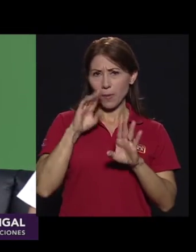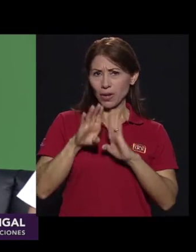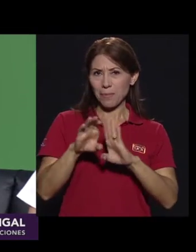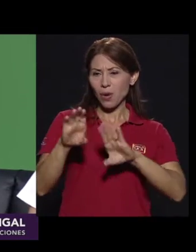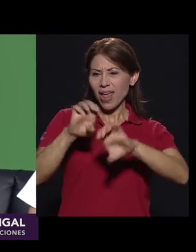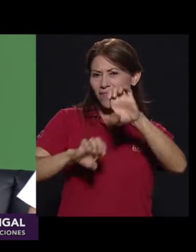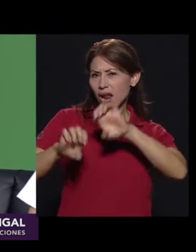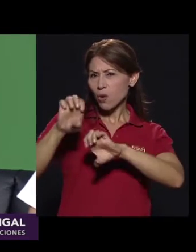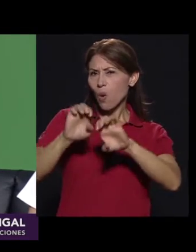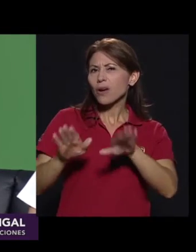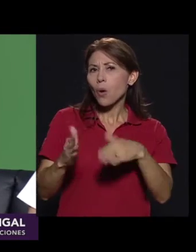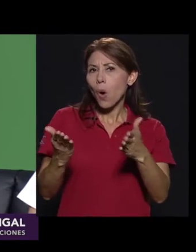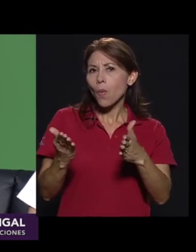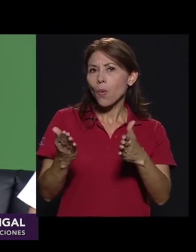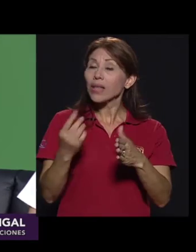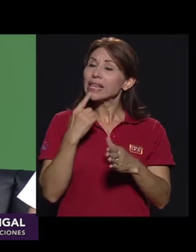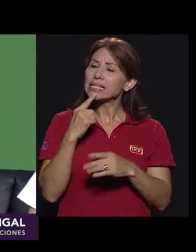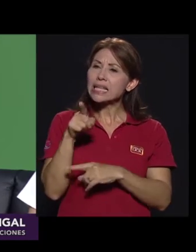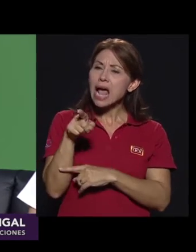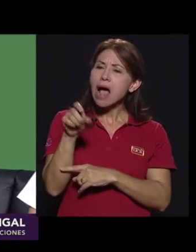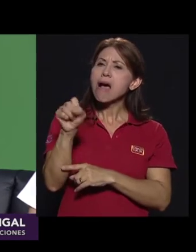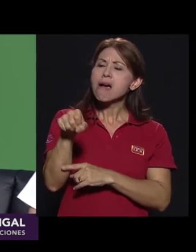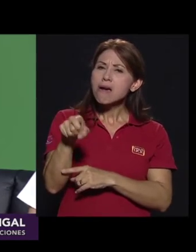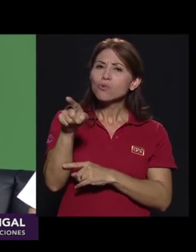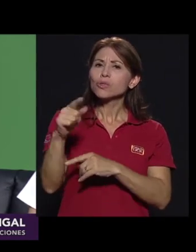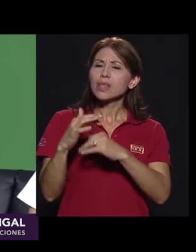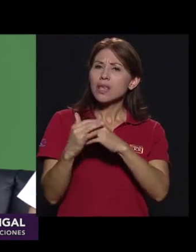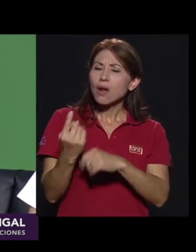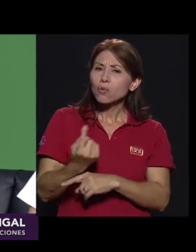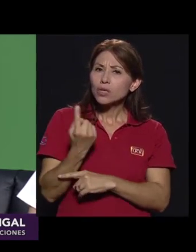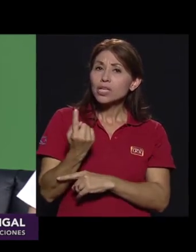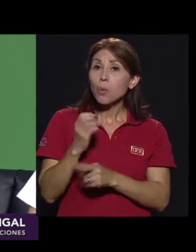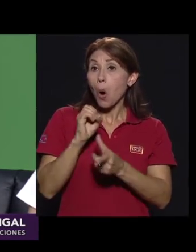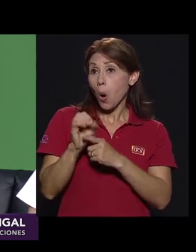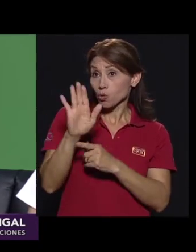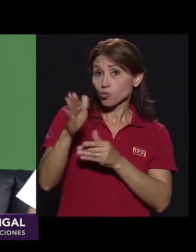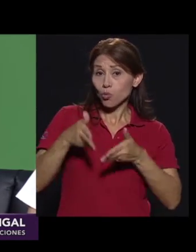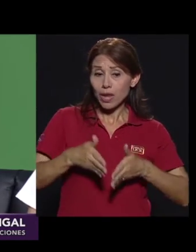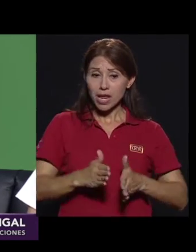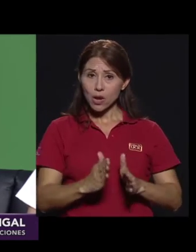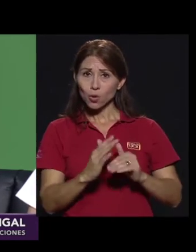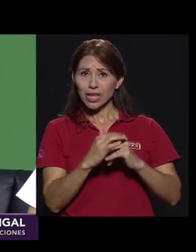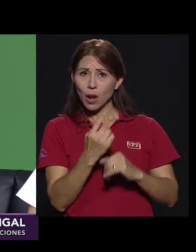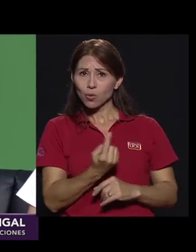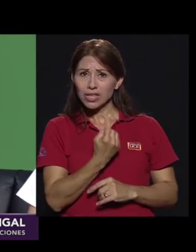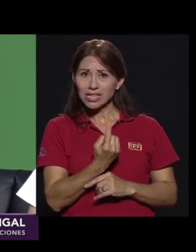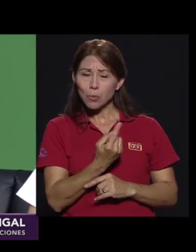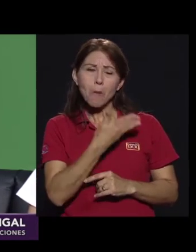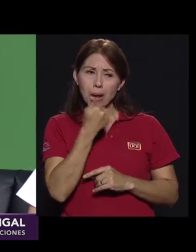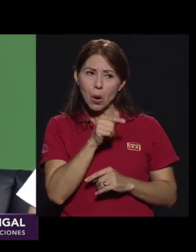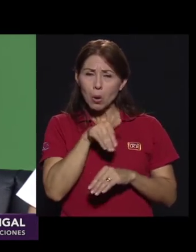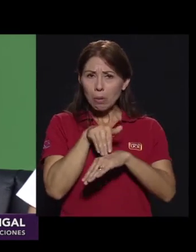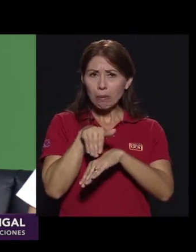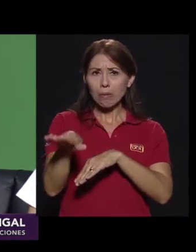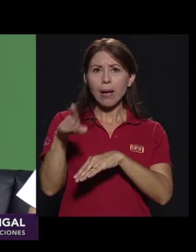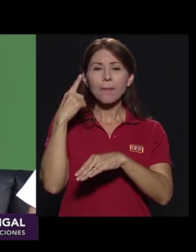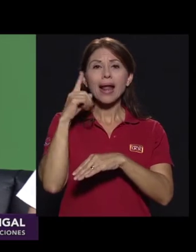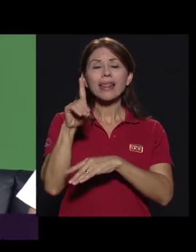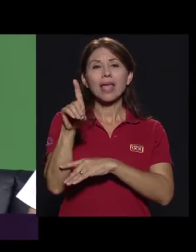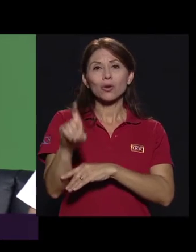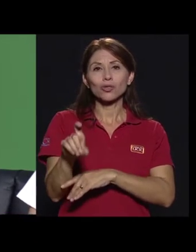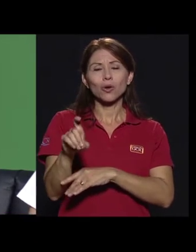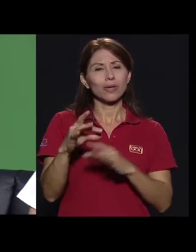persona, mire, si usted tiene autismo, su hijo tiene autismo, creo que vaya a diagnosticarlo, etcétera, sobre todo docente de